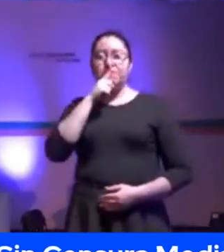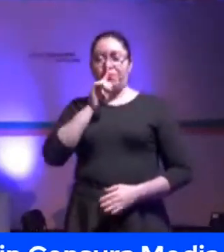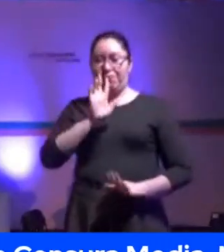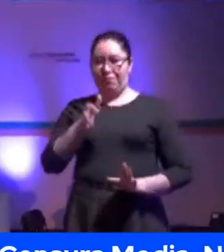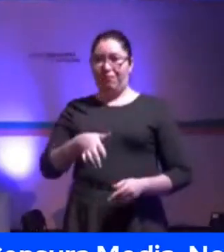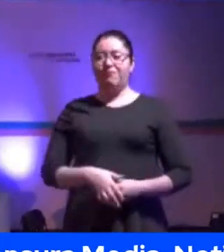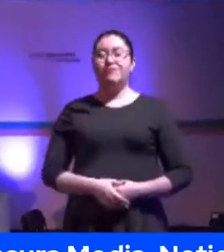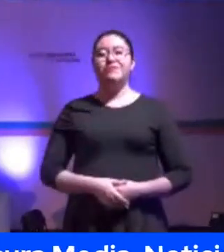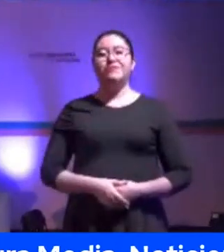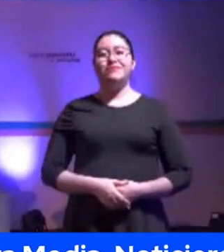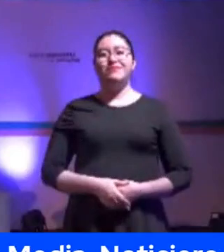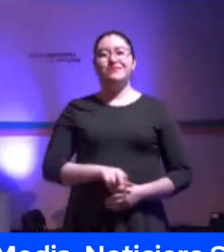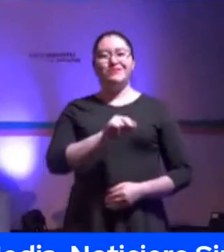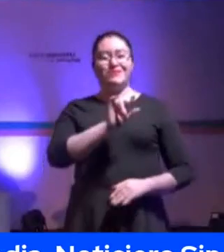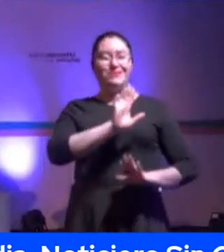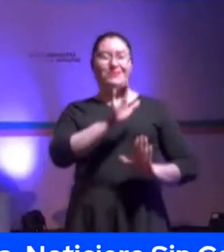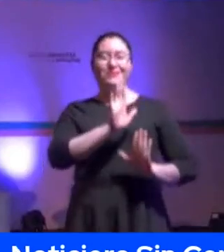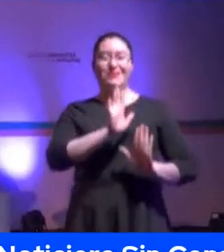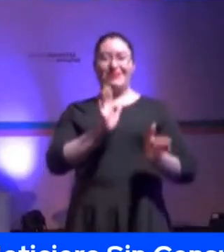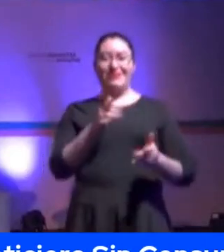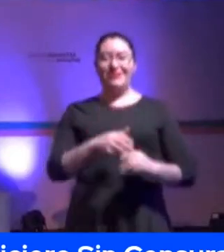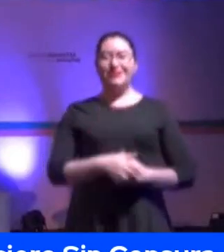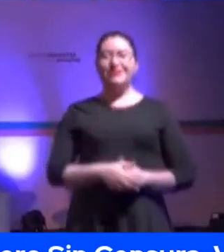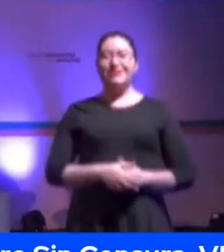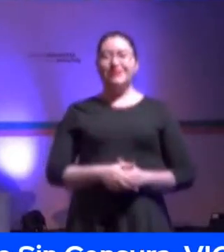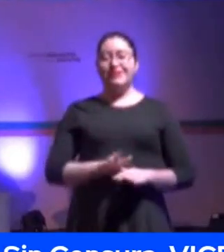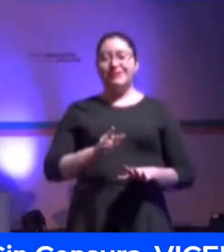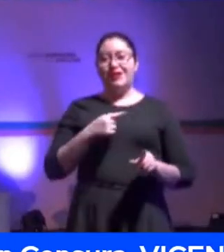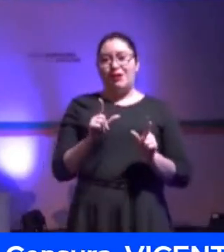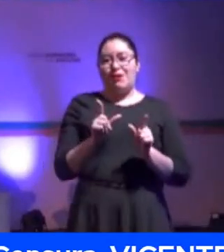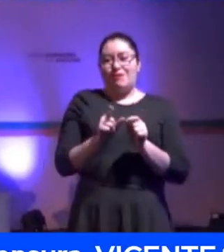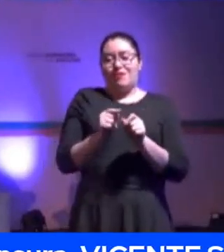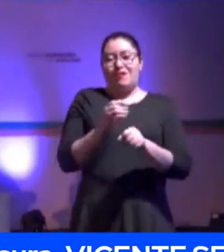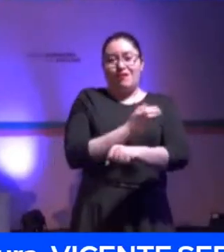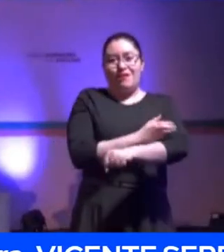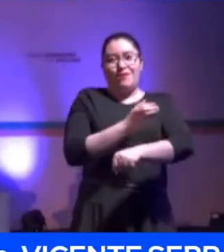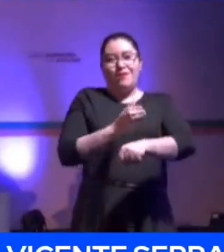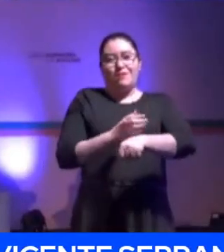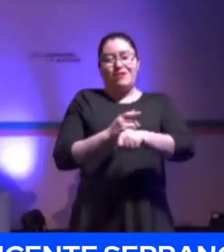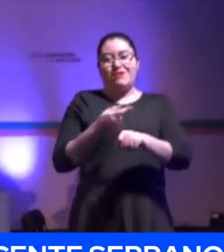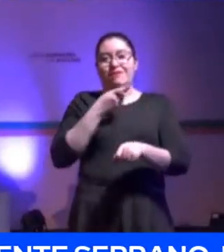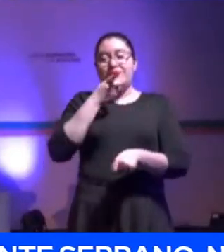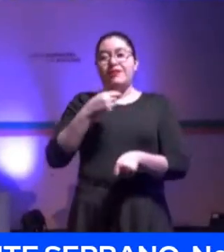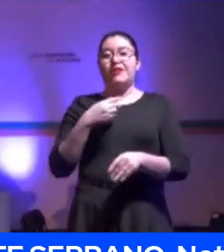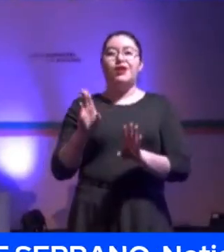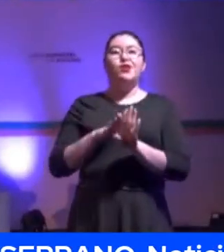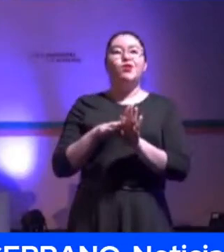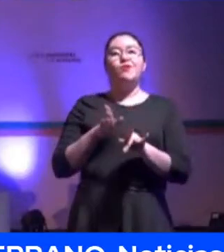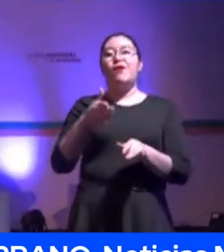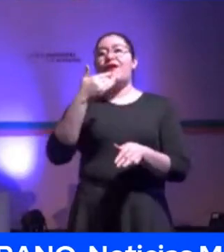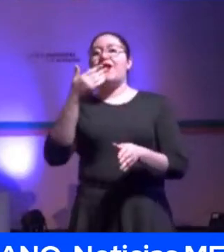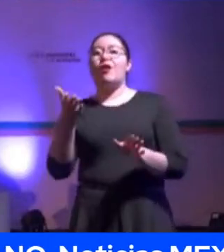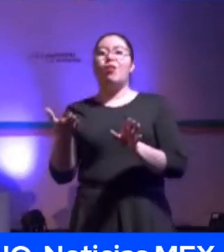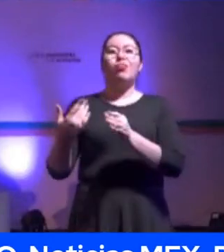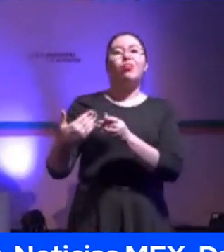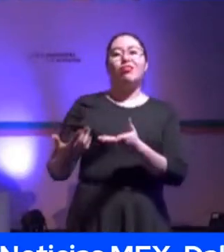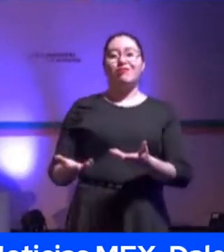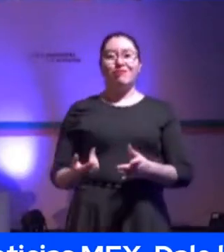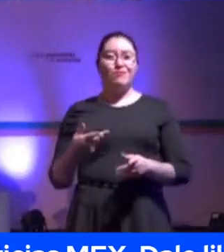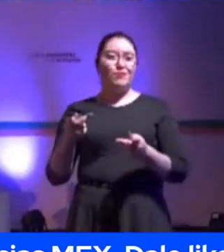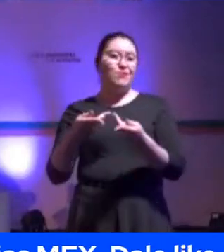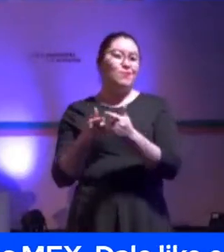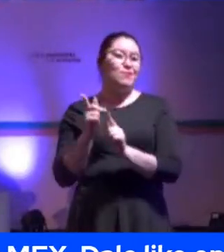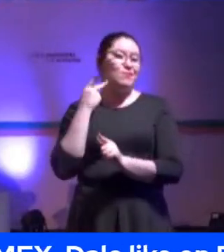No. Bueno, ya desisto porque aquí el compañero me va a acusar de actos de proselitismo.